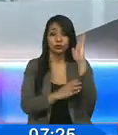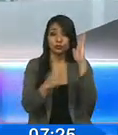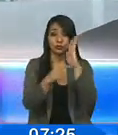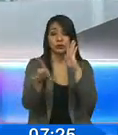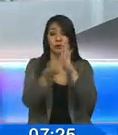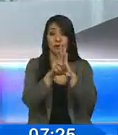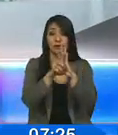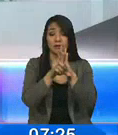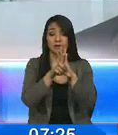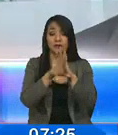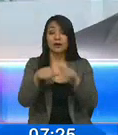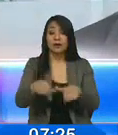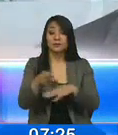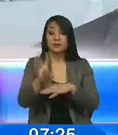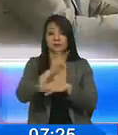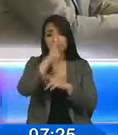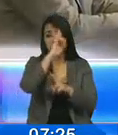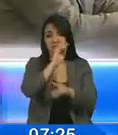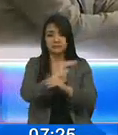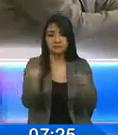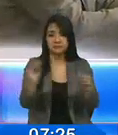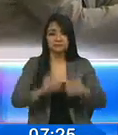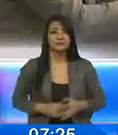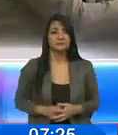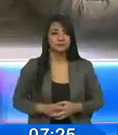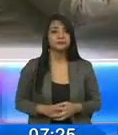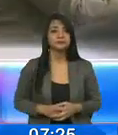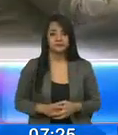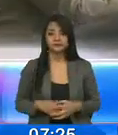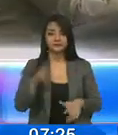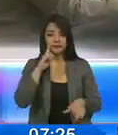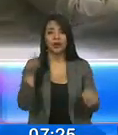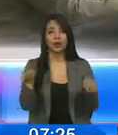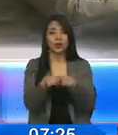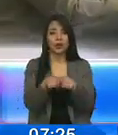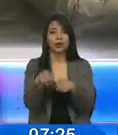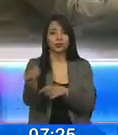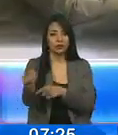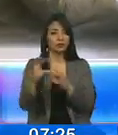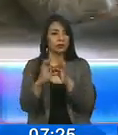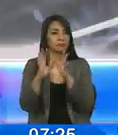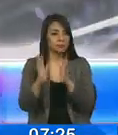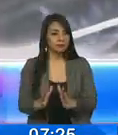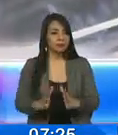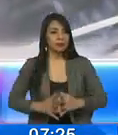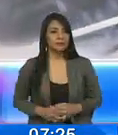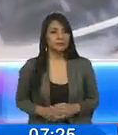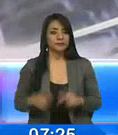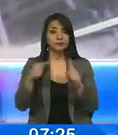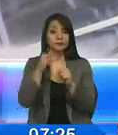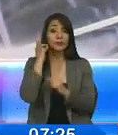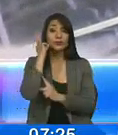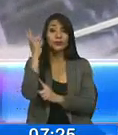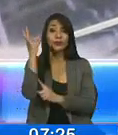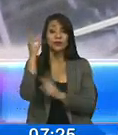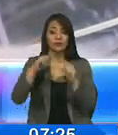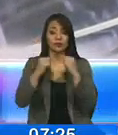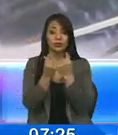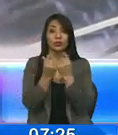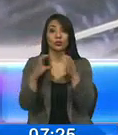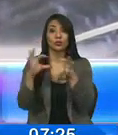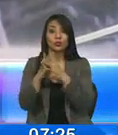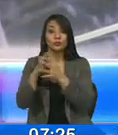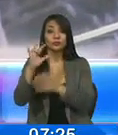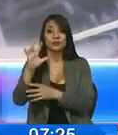Ley Orgánica de la Función Legislativa. Y con esto concuerda la coidearia de Norma Vallejo. Noralma Zambrano, del Bloque de Alianza